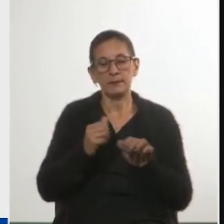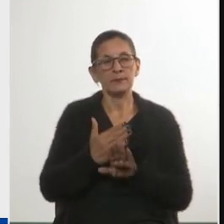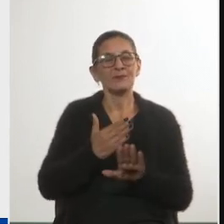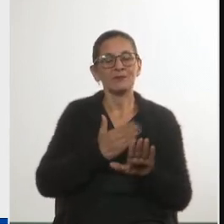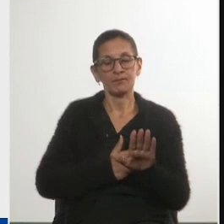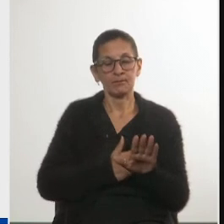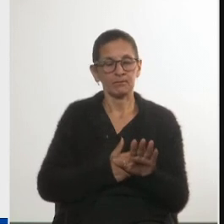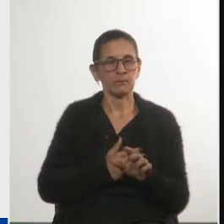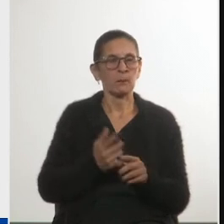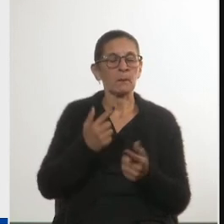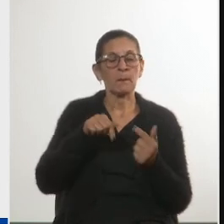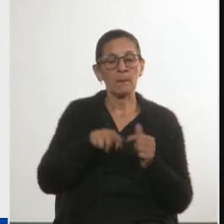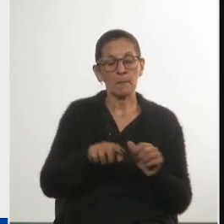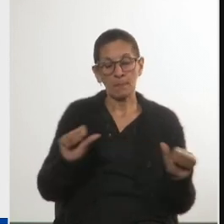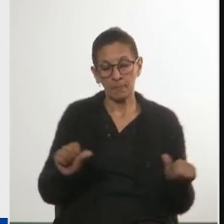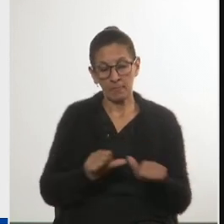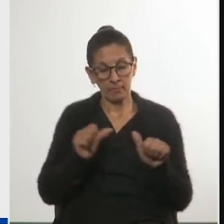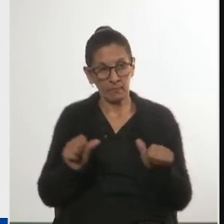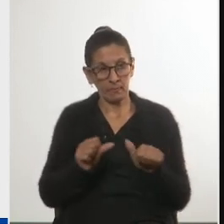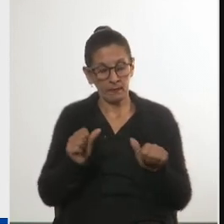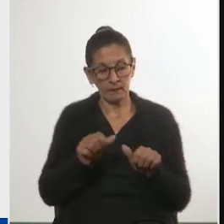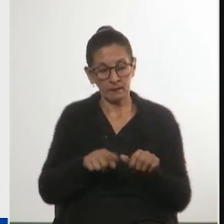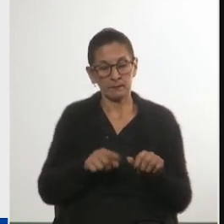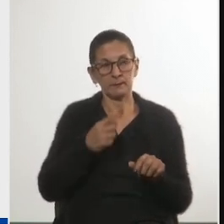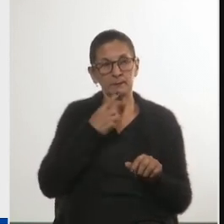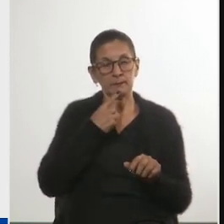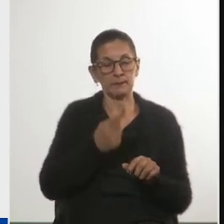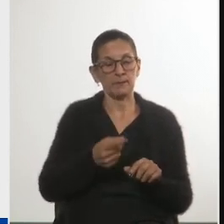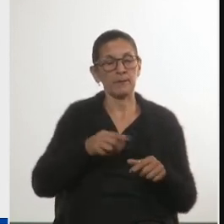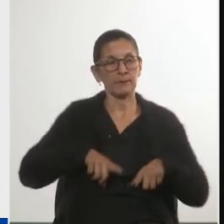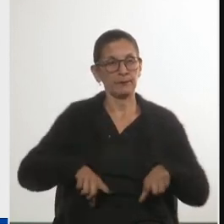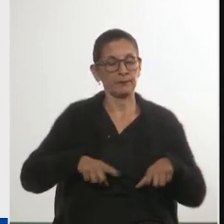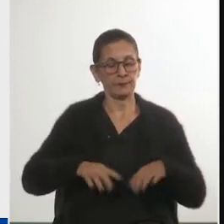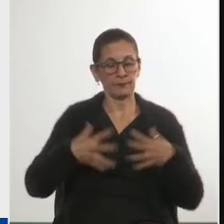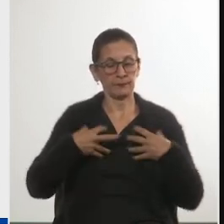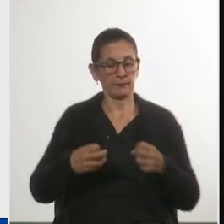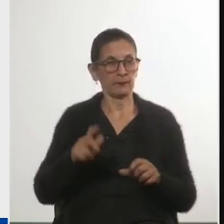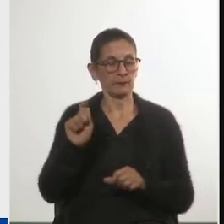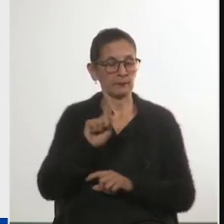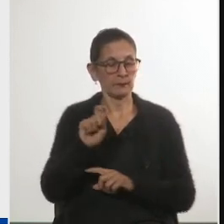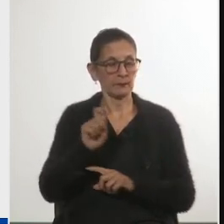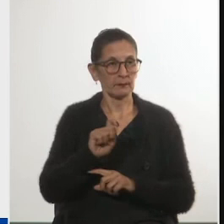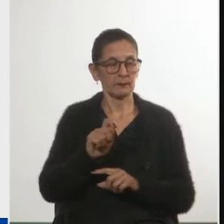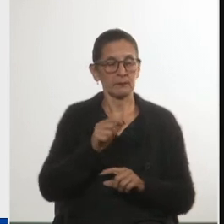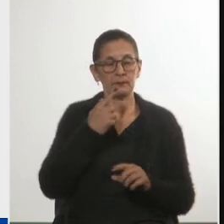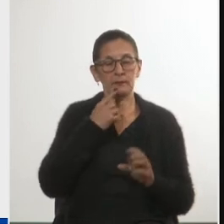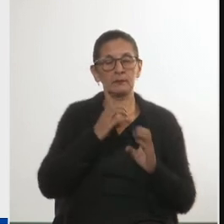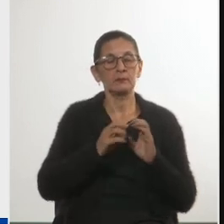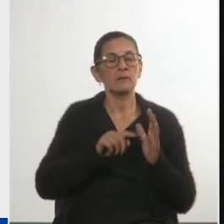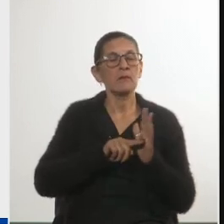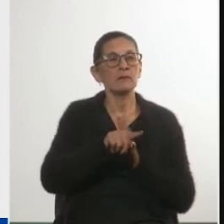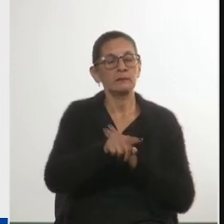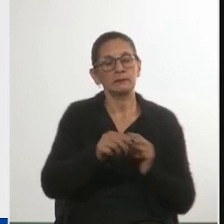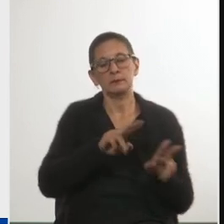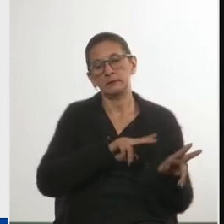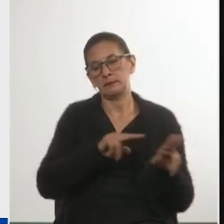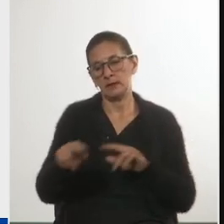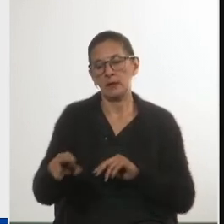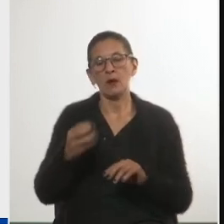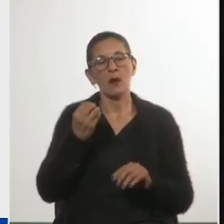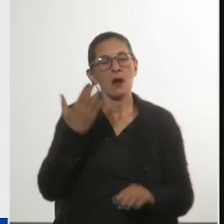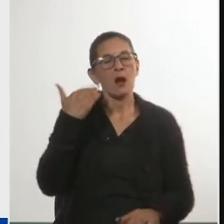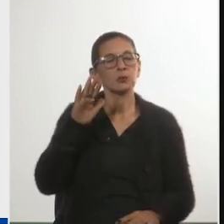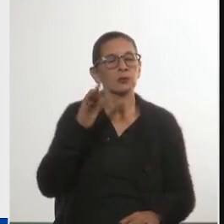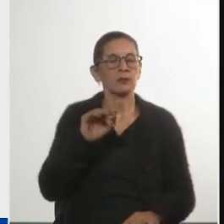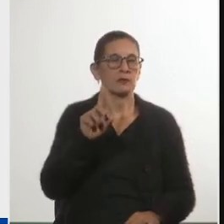antemano. Estas acciones consistieron desde el Ministerio de Salud Pública en la comunicación directa y permanente con las autoridades